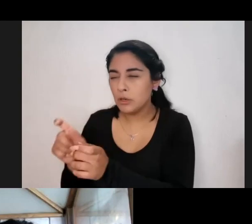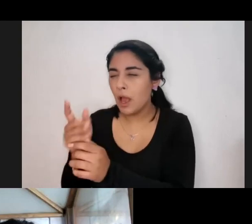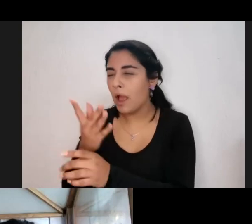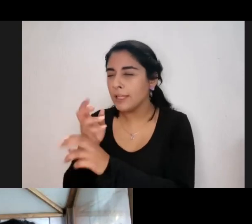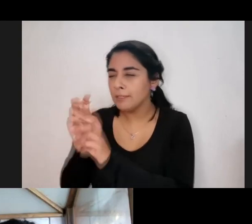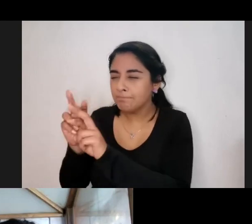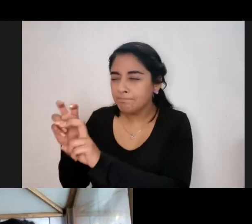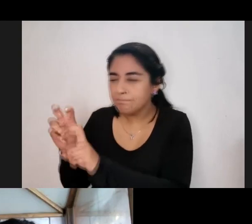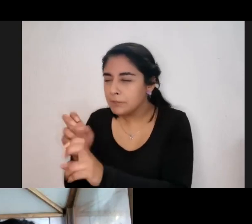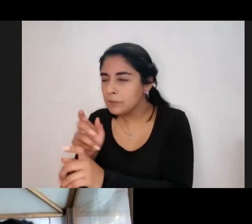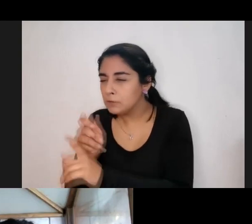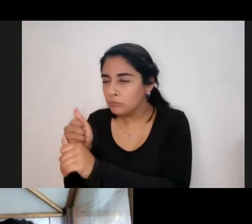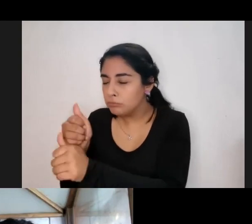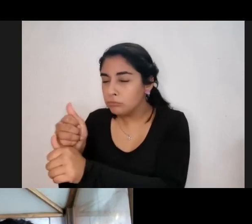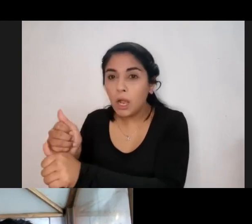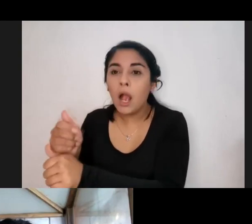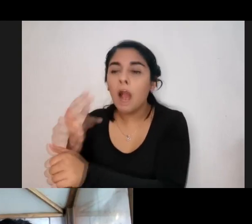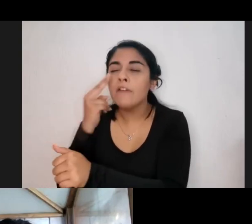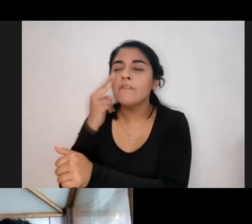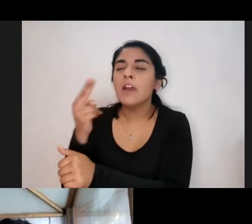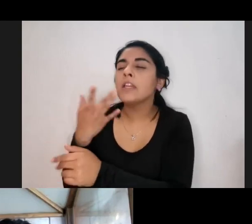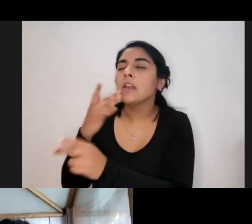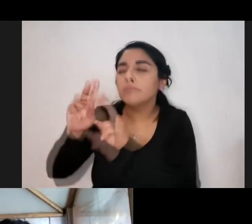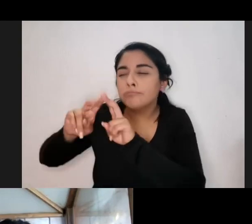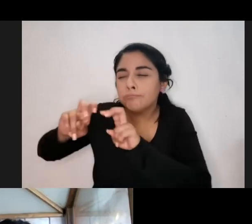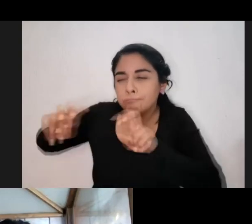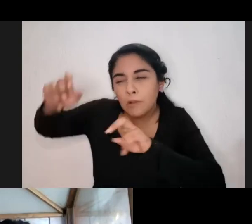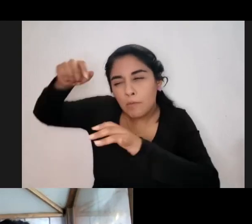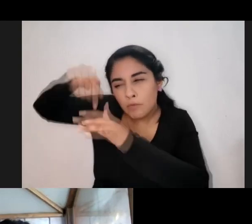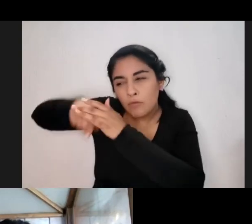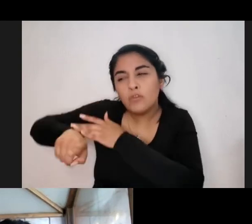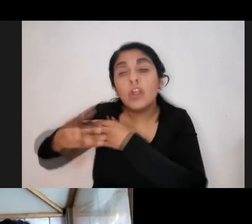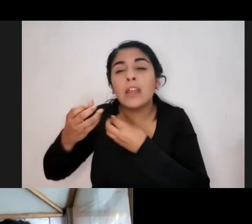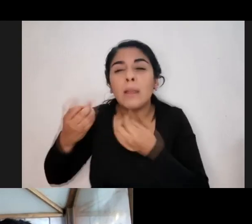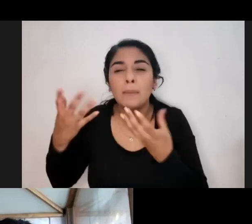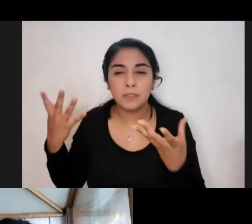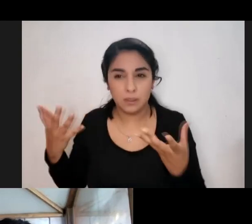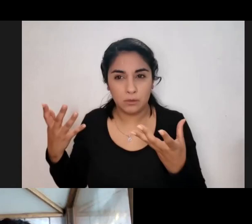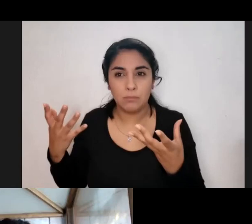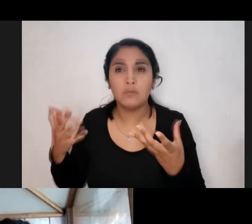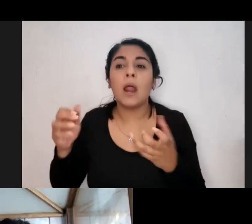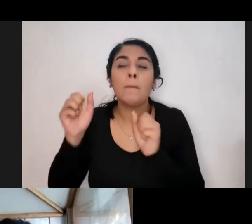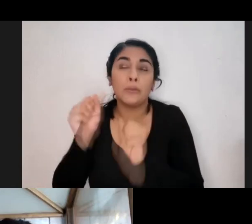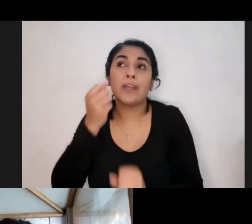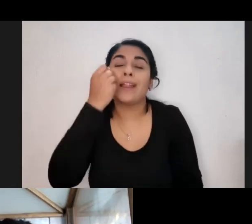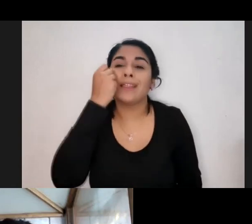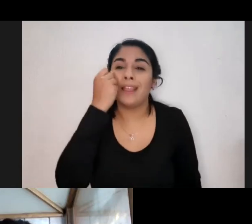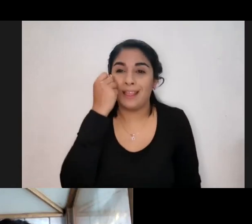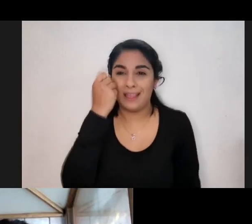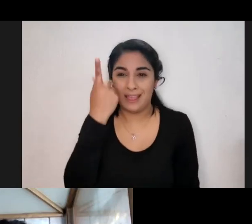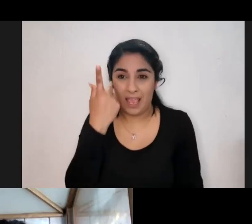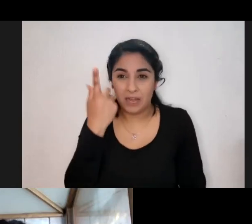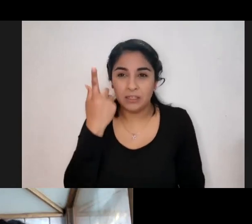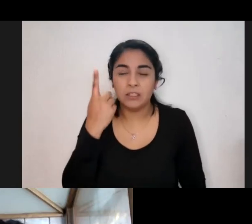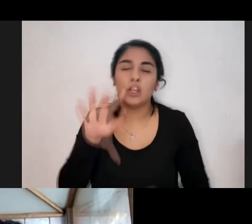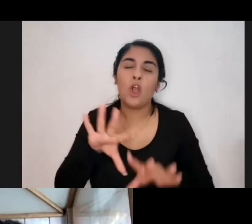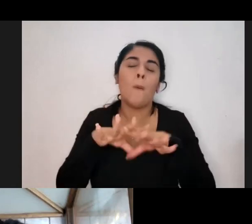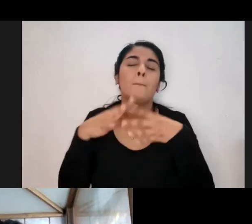seguimiento, un estudio exhaustivo de qué es lo que está pasando, para poder entender, ¿cierto? A nivel global, qué es lo que